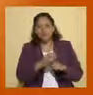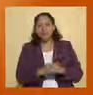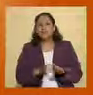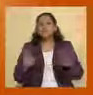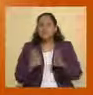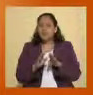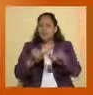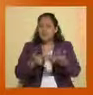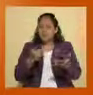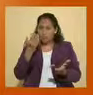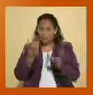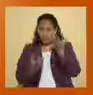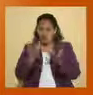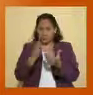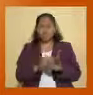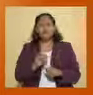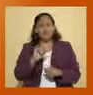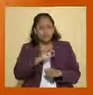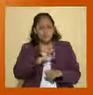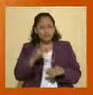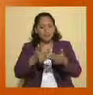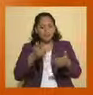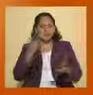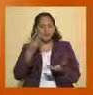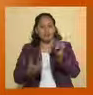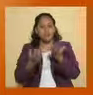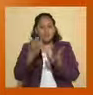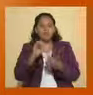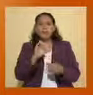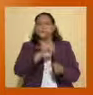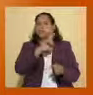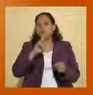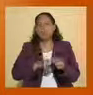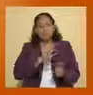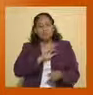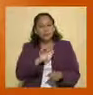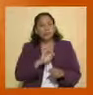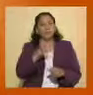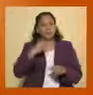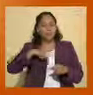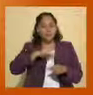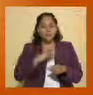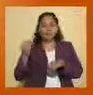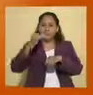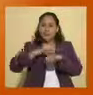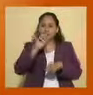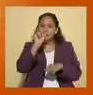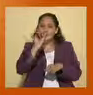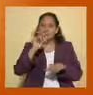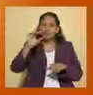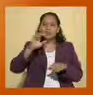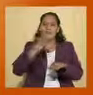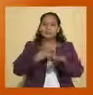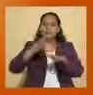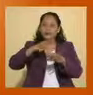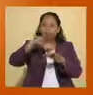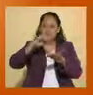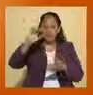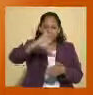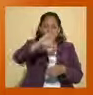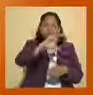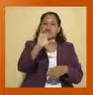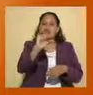nada se puede comprar precocido se puede comprar al natural y le podemos incluso poner un poco de cal para cocerlo